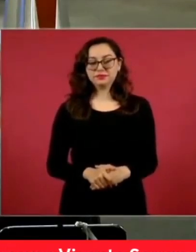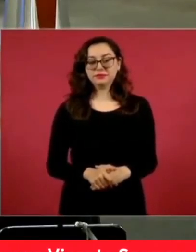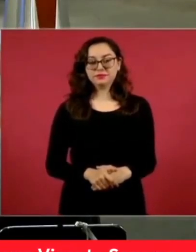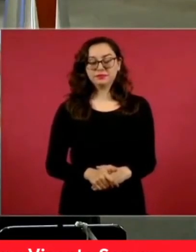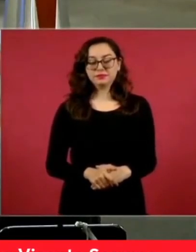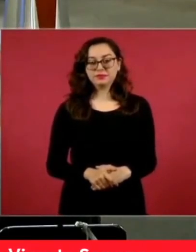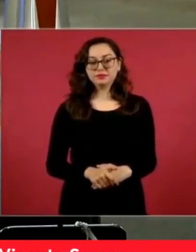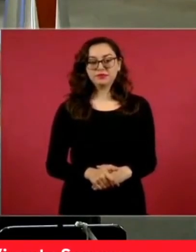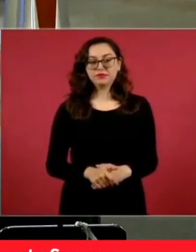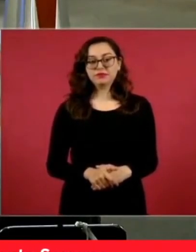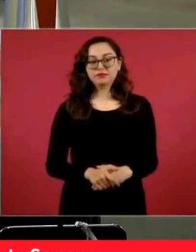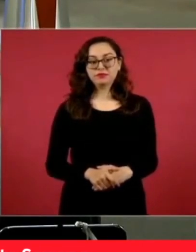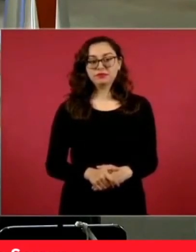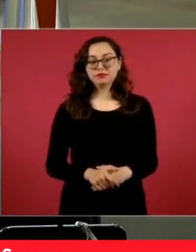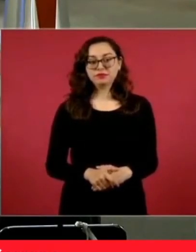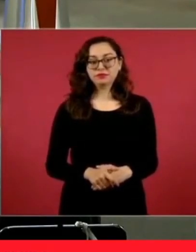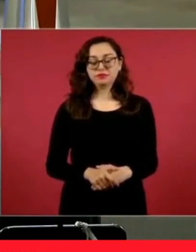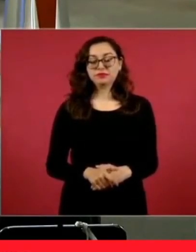en el 18,